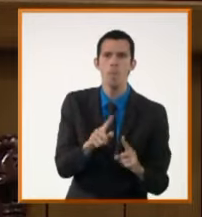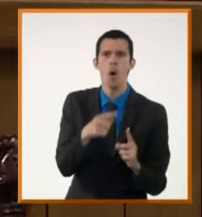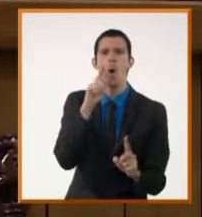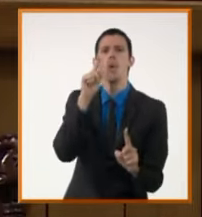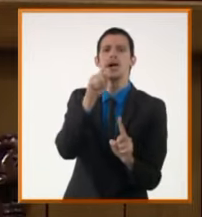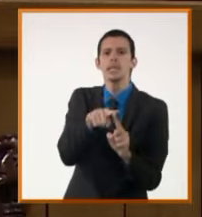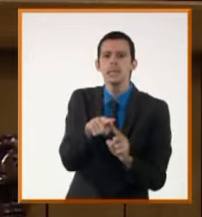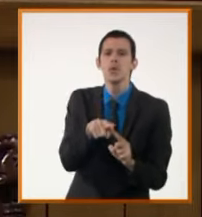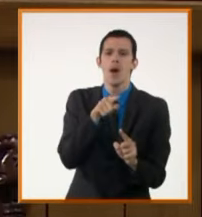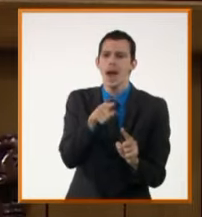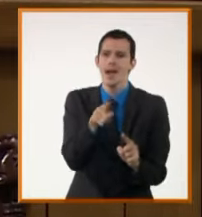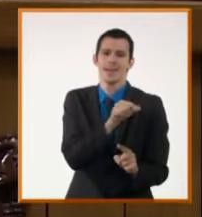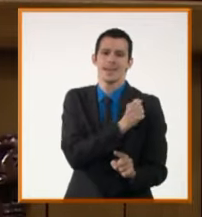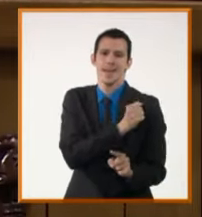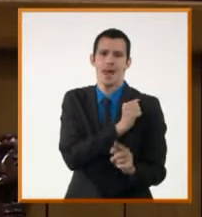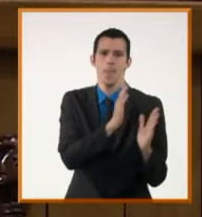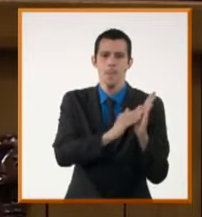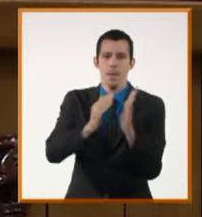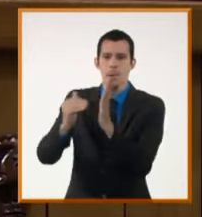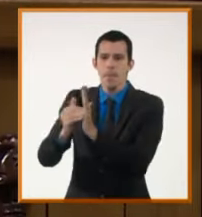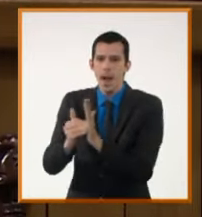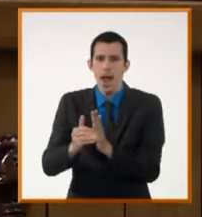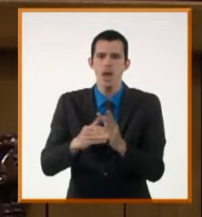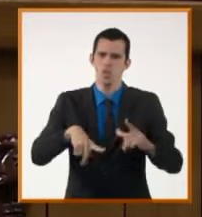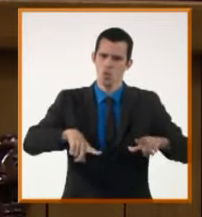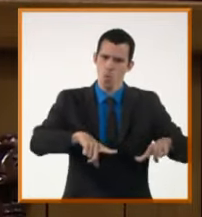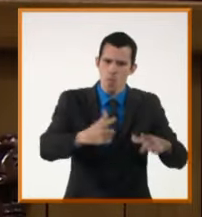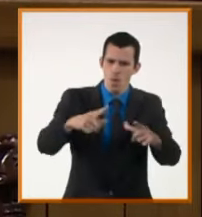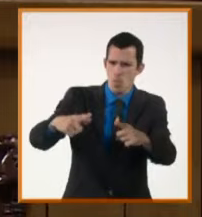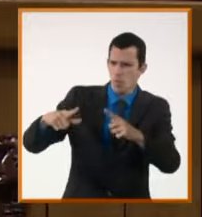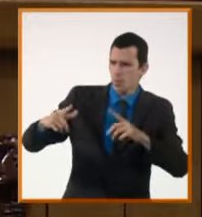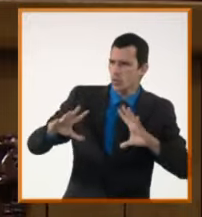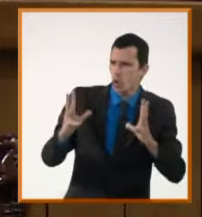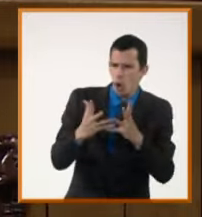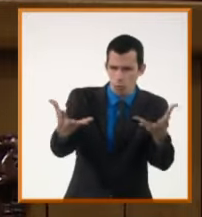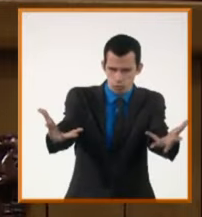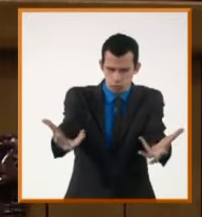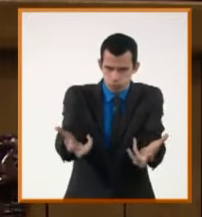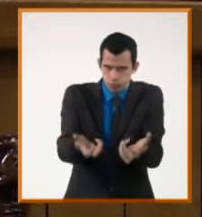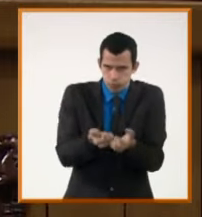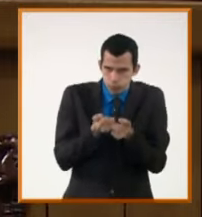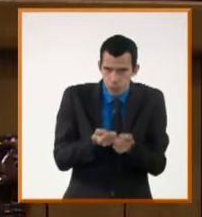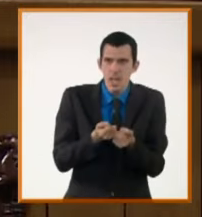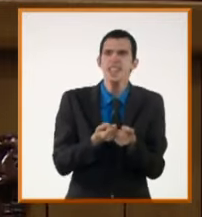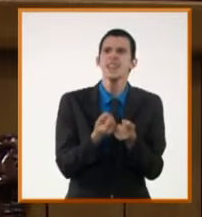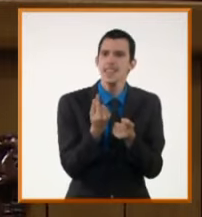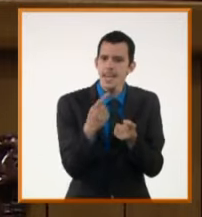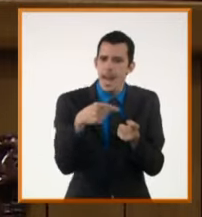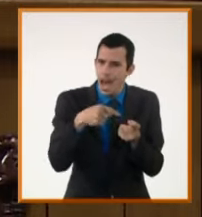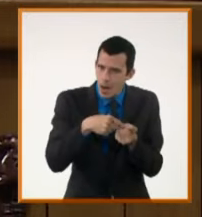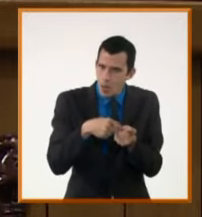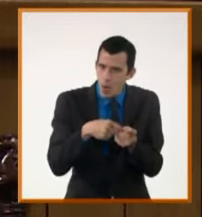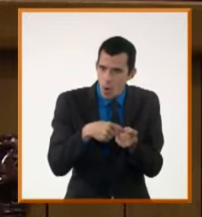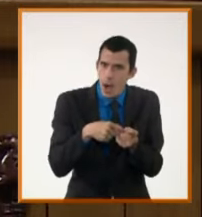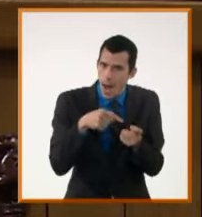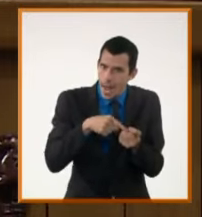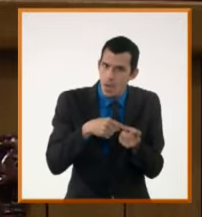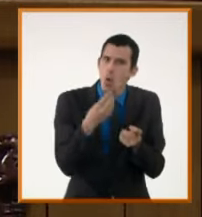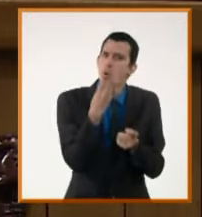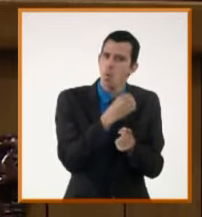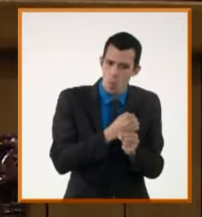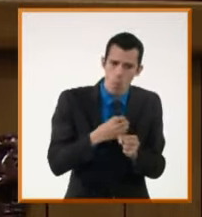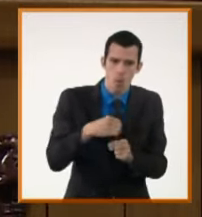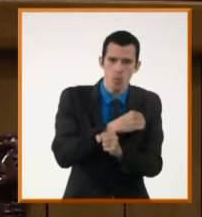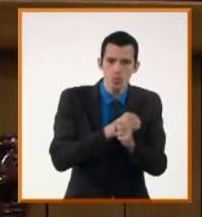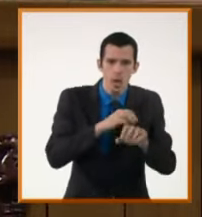conduciéndonos en el camino incorrecto que siempre nos llevará a incrementar esos gastos del presupuesto, a violar una